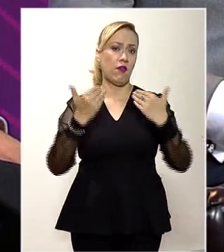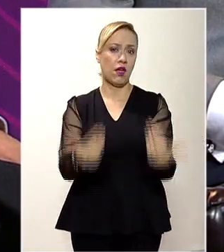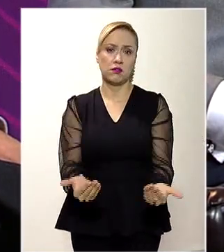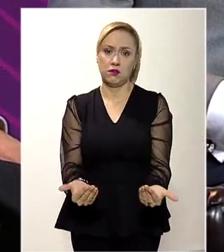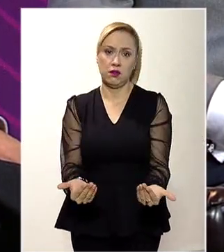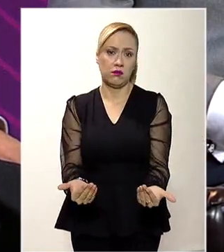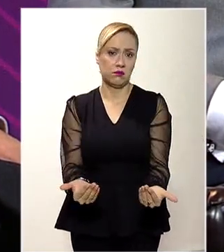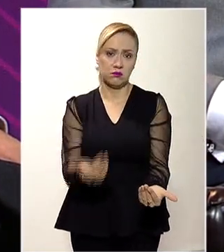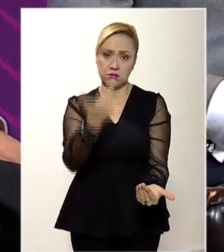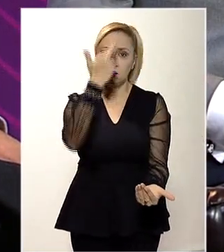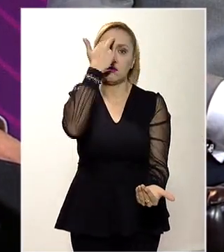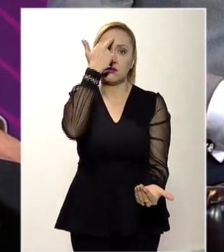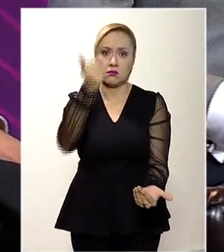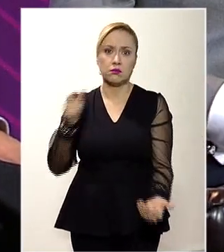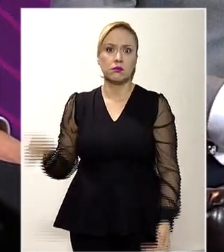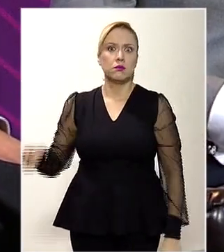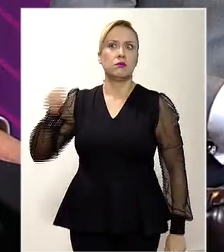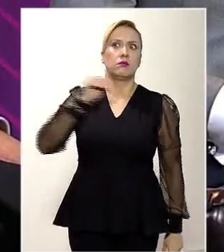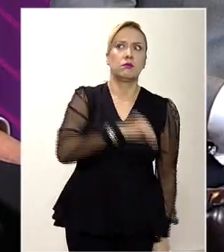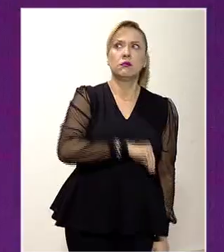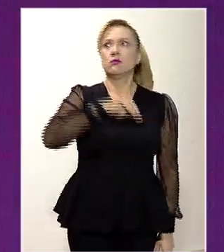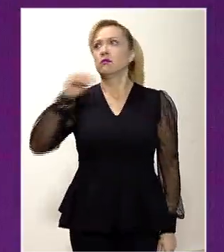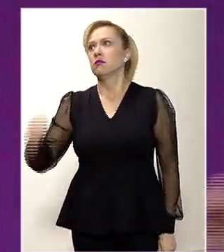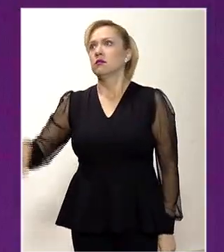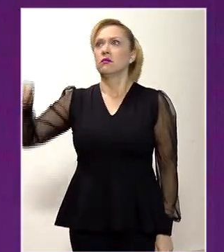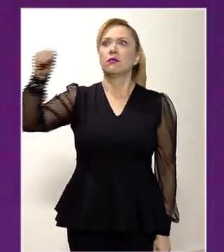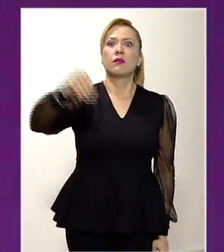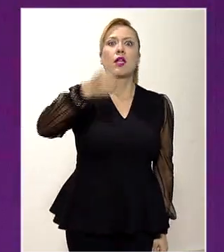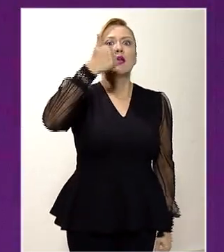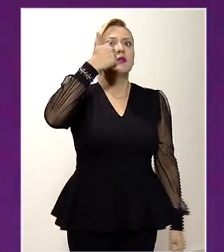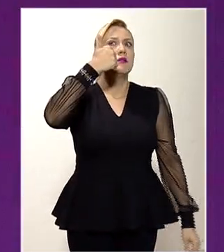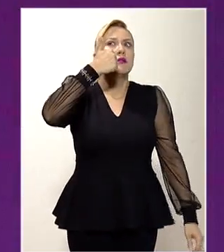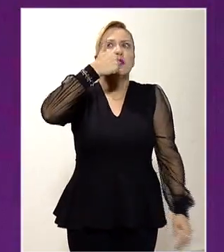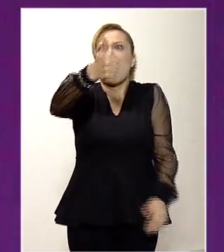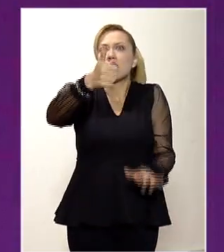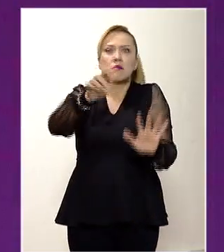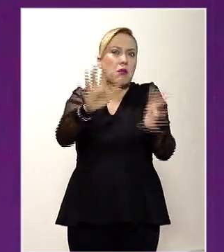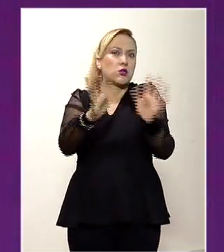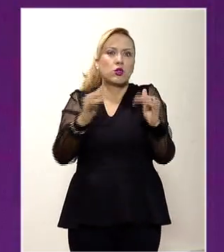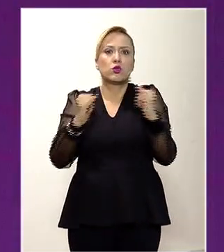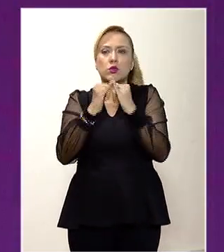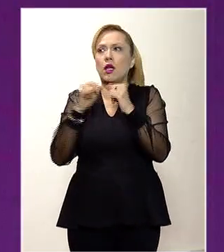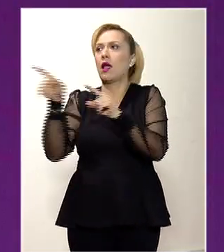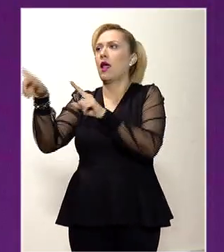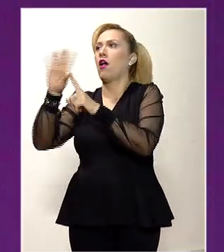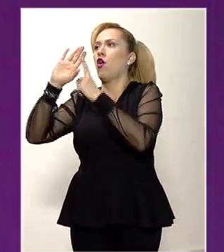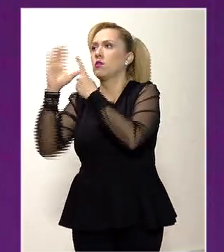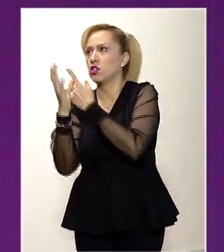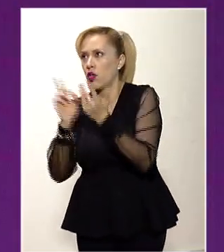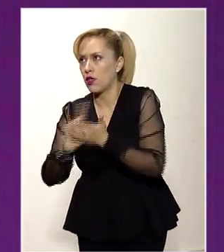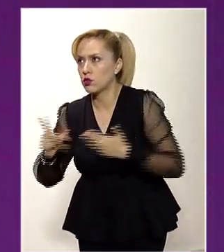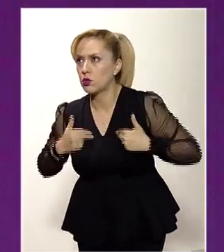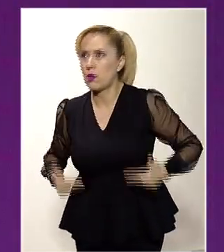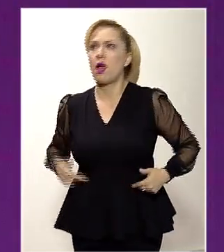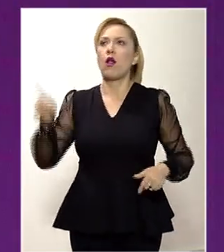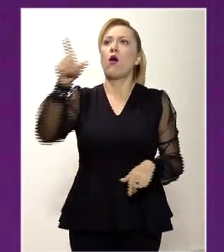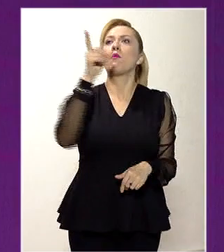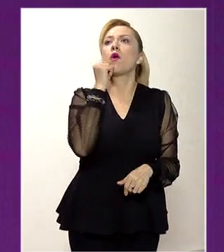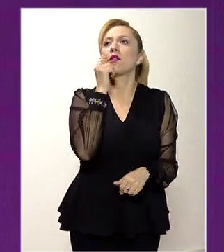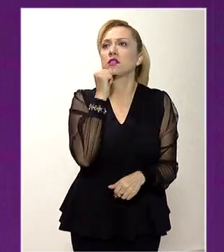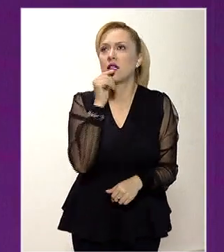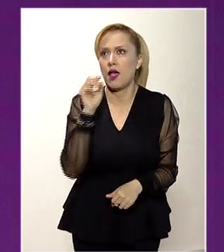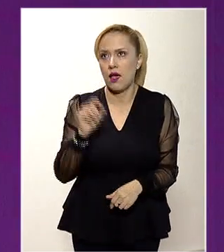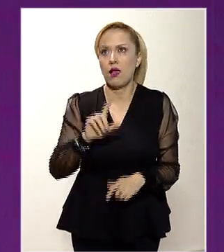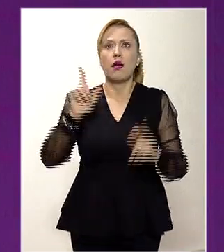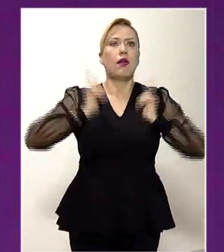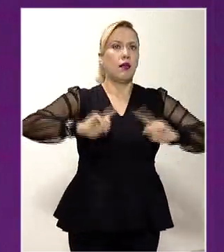todas, han deambulado por al menos 6 instituciones. Comisión Estatal de Derechos Humanos, Fiscalía Local, quien logró que su caso lo